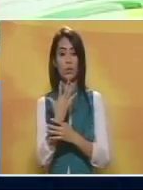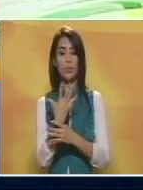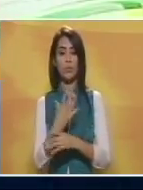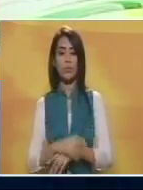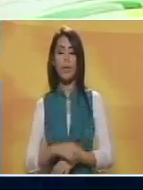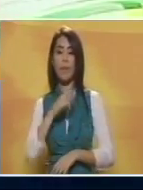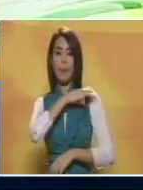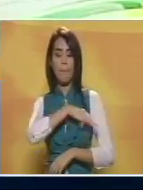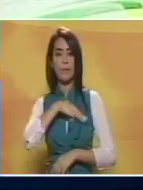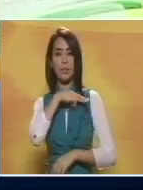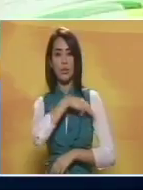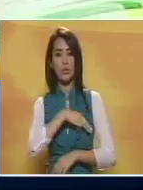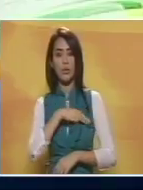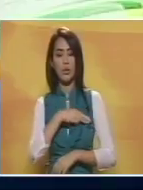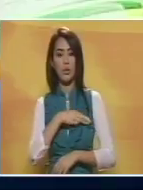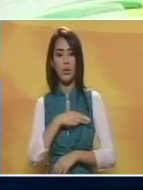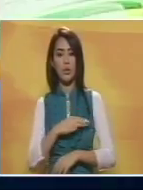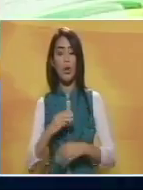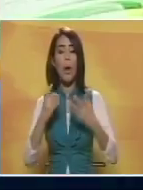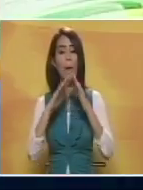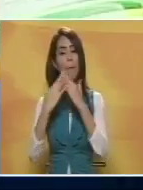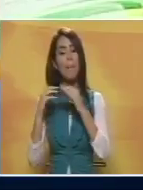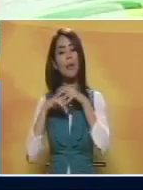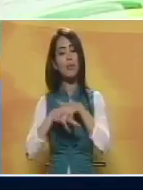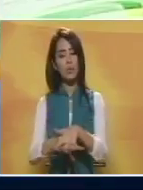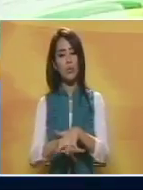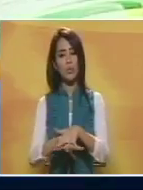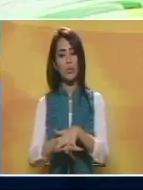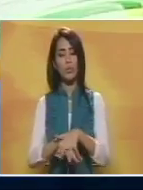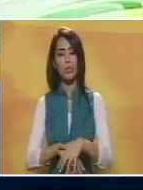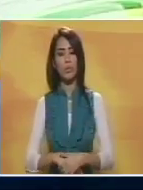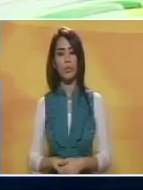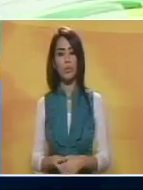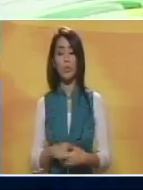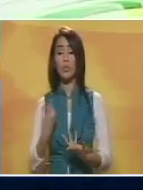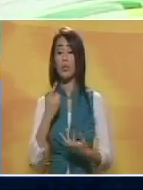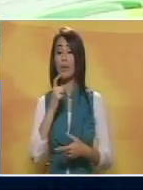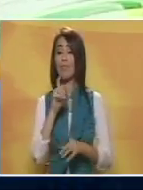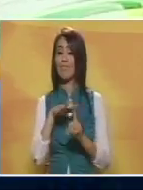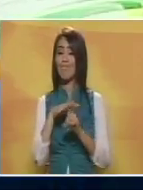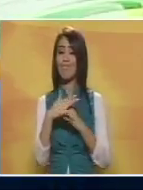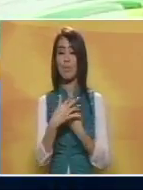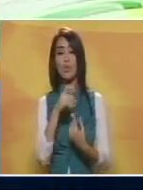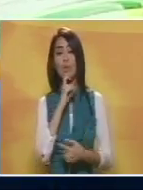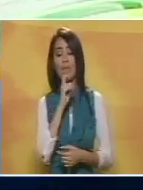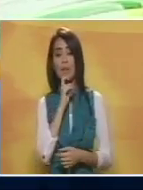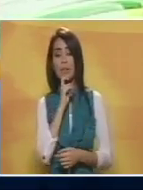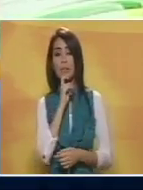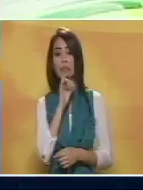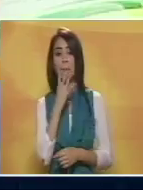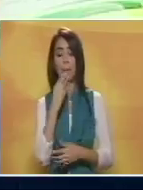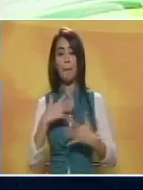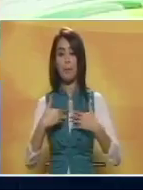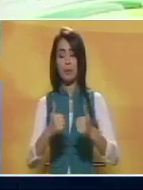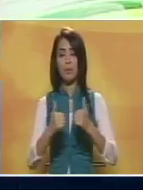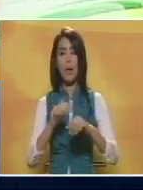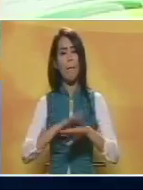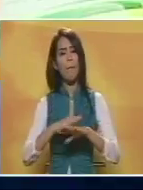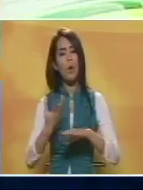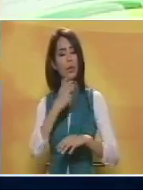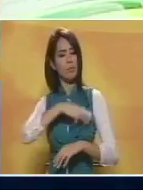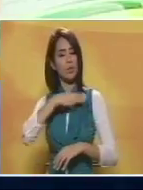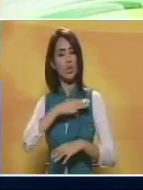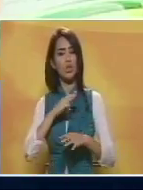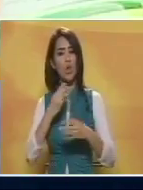la misión Barrio Adentro, bueno, tendríamos una situación complicada desde el punto de vista de la salud. Porque la misión